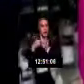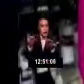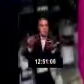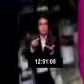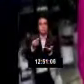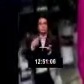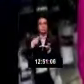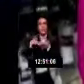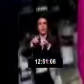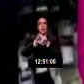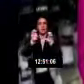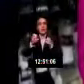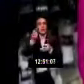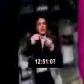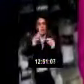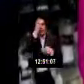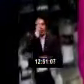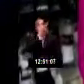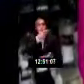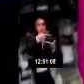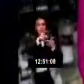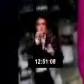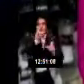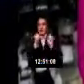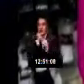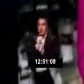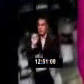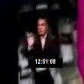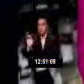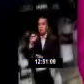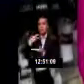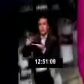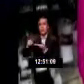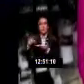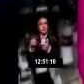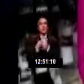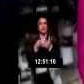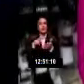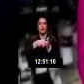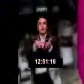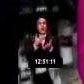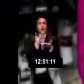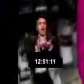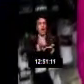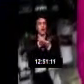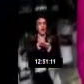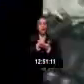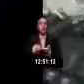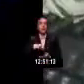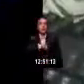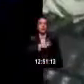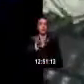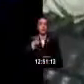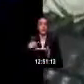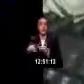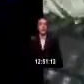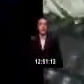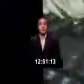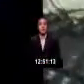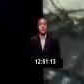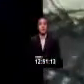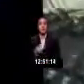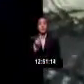a proveedores, de pagos a las chicas de personal y muchos más impuestos que uno toca como ciudadano, toca cancelar. Para esta